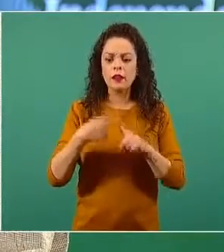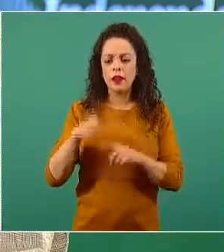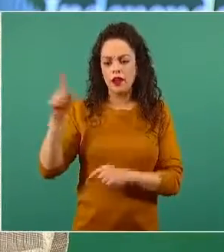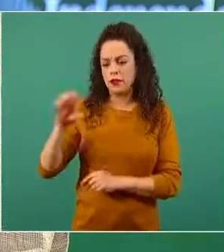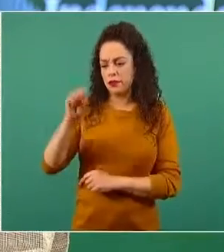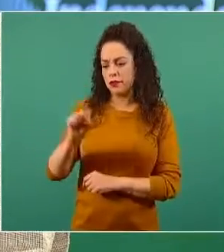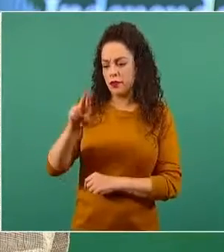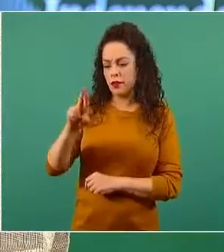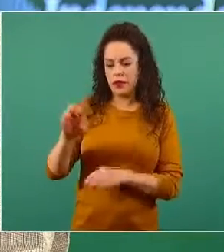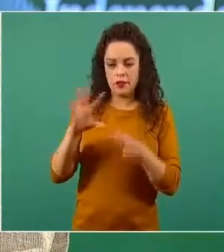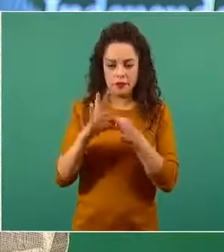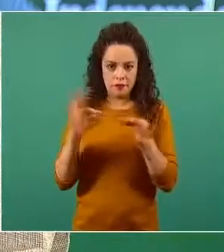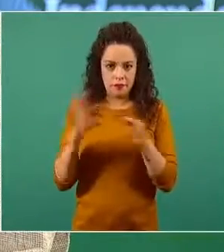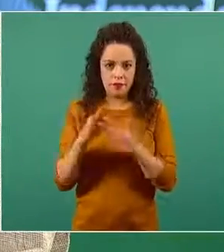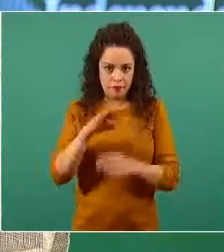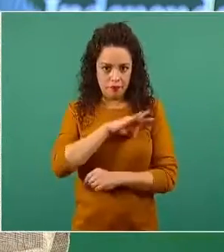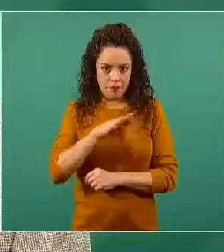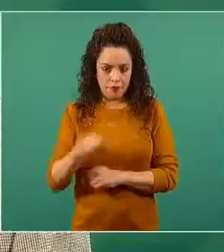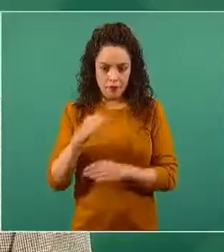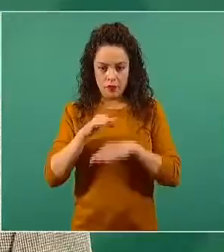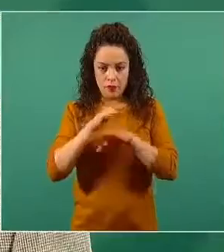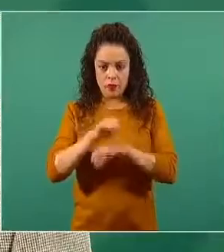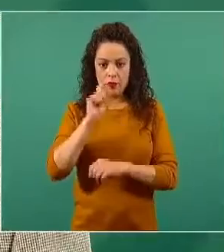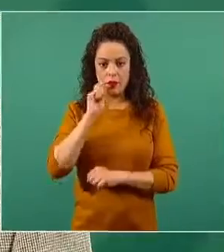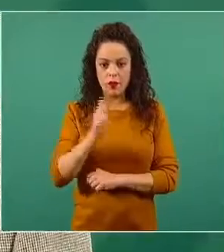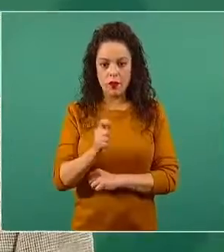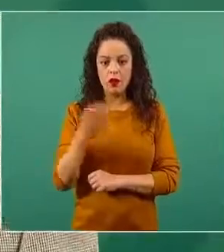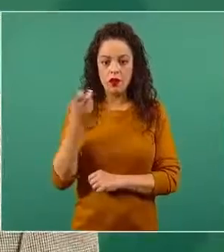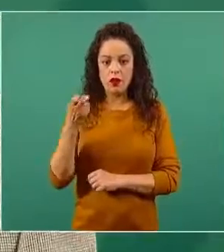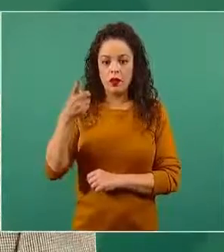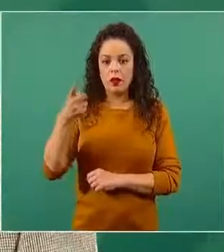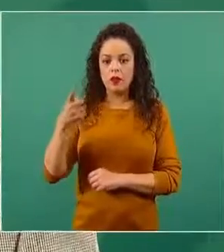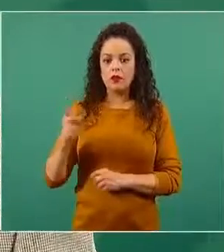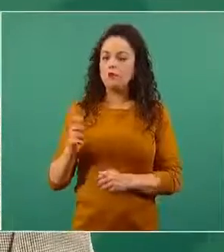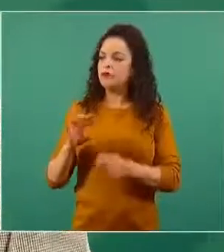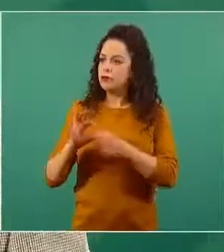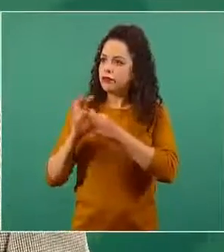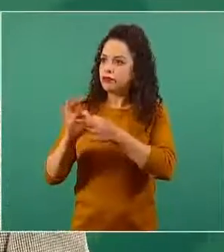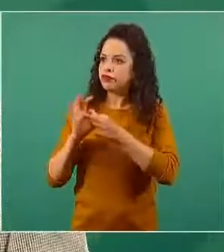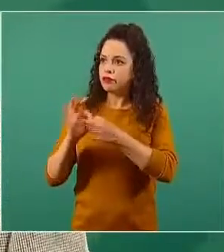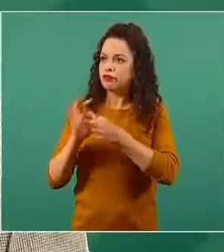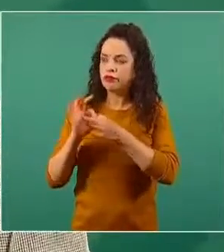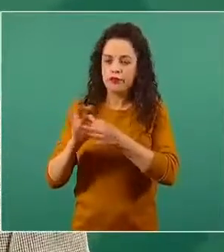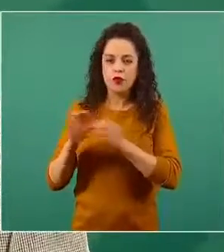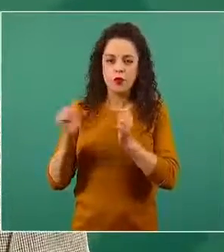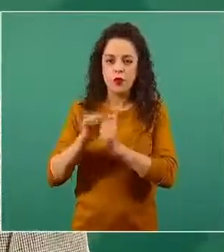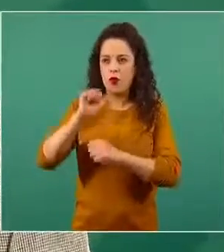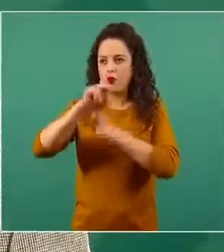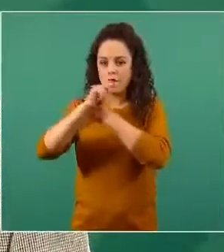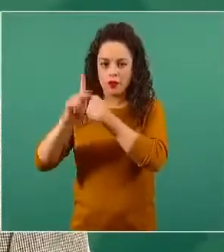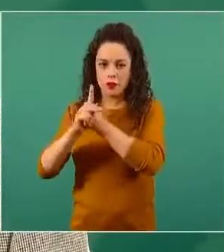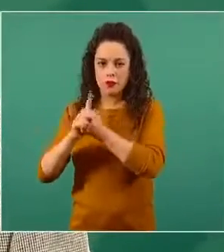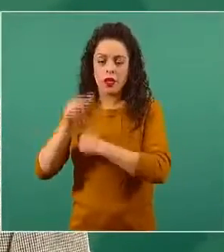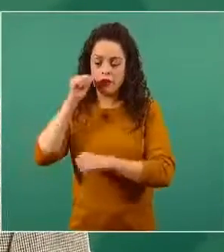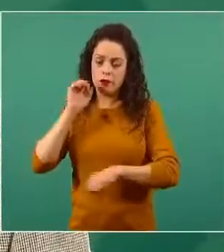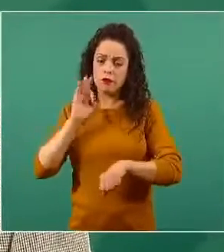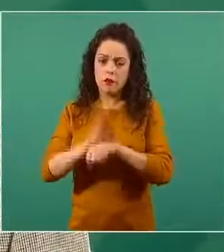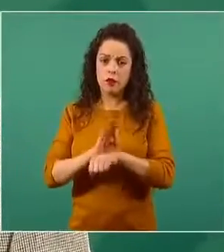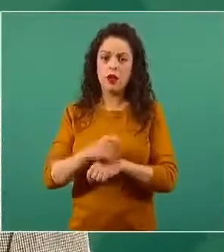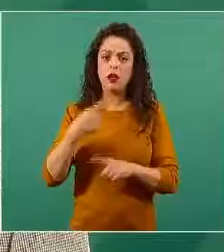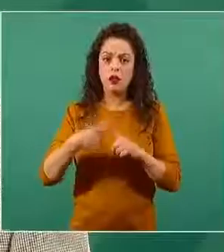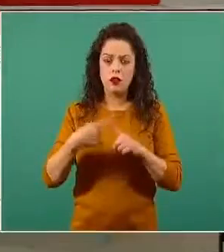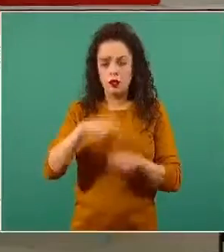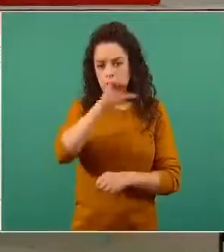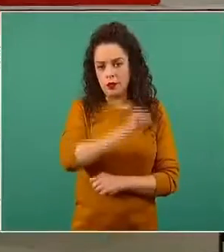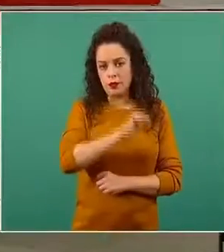la Secretaría de Relaciones Exteriores, en lo que respecta a la relación diplomática, contando siempre con el respaldo de asistencia técnica de la Secretaría de